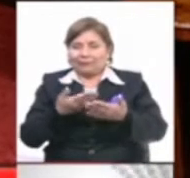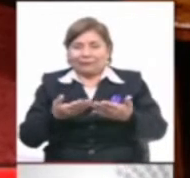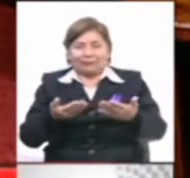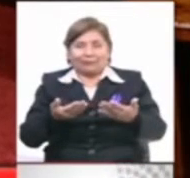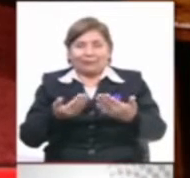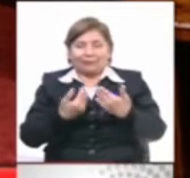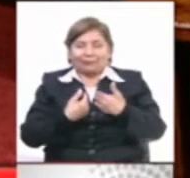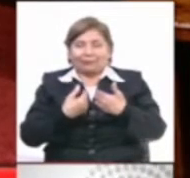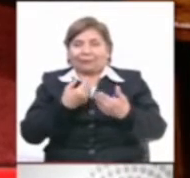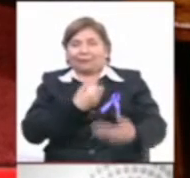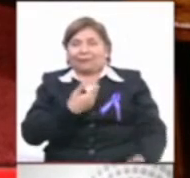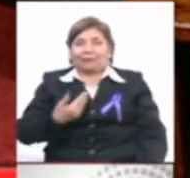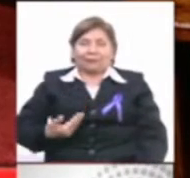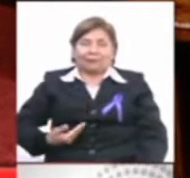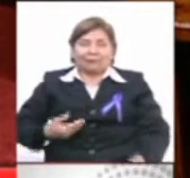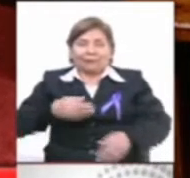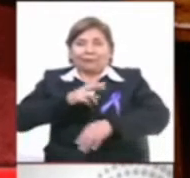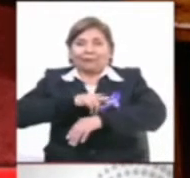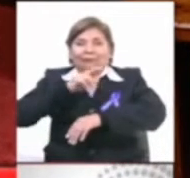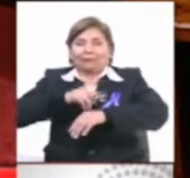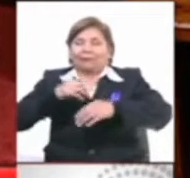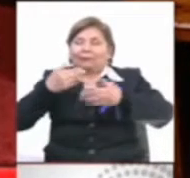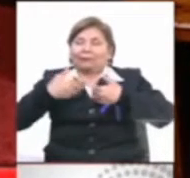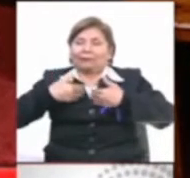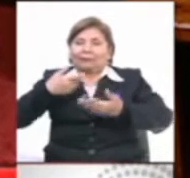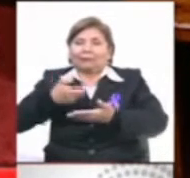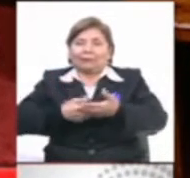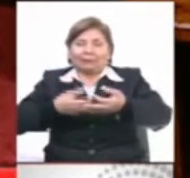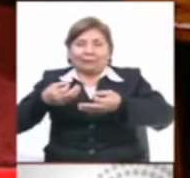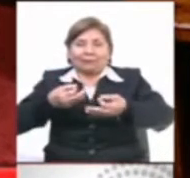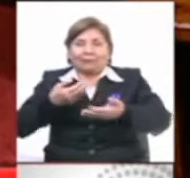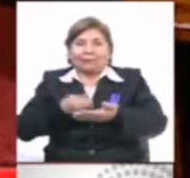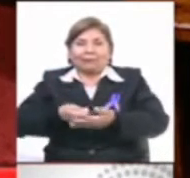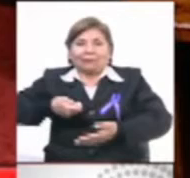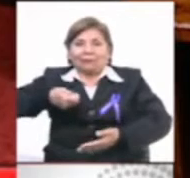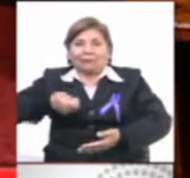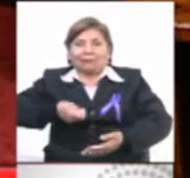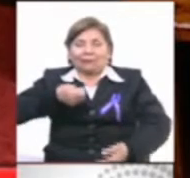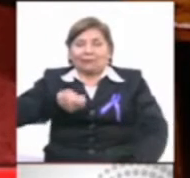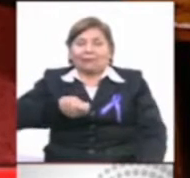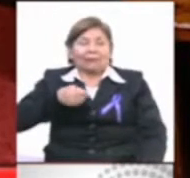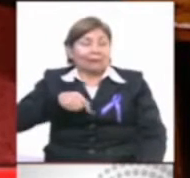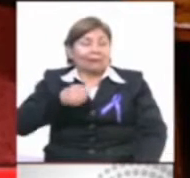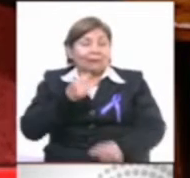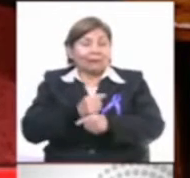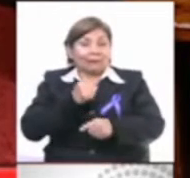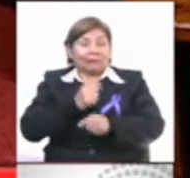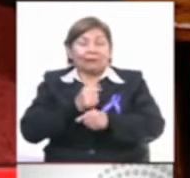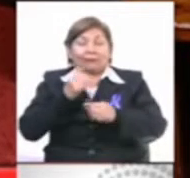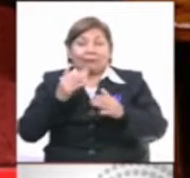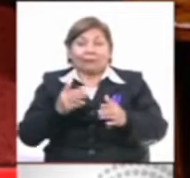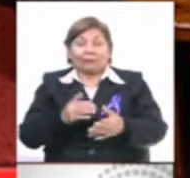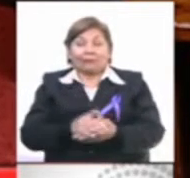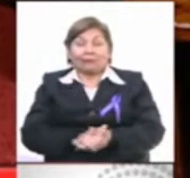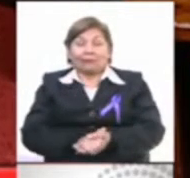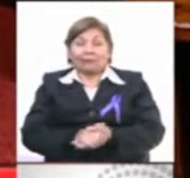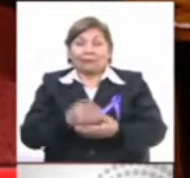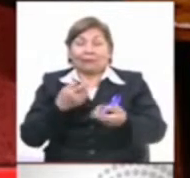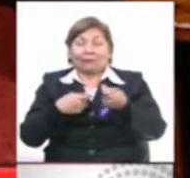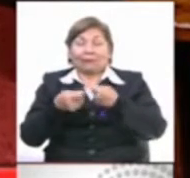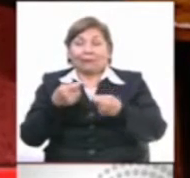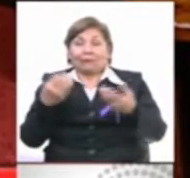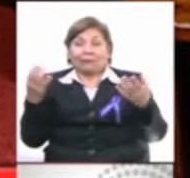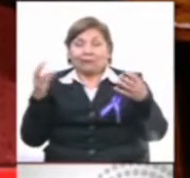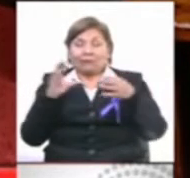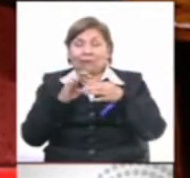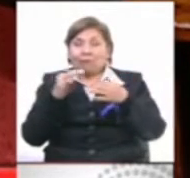en que los gobiernos regionales cuentan con recursos que han venido pagando a los trabajadores. La negociación colectiva será un